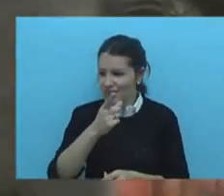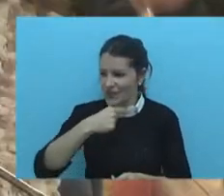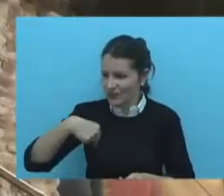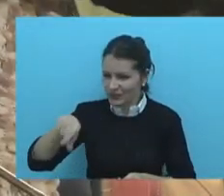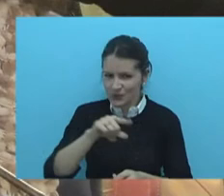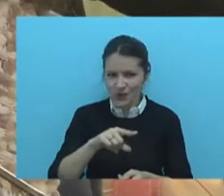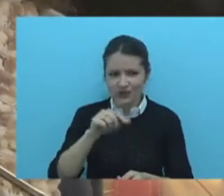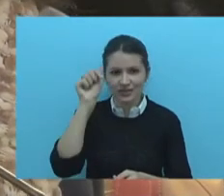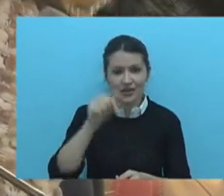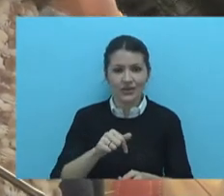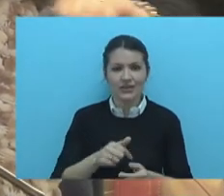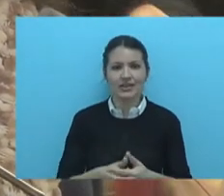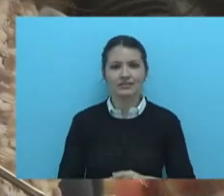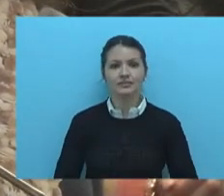ahora.